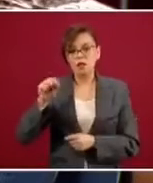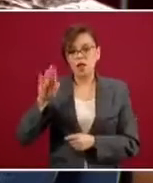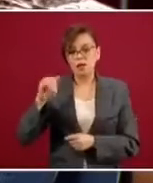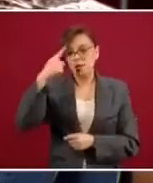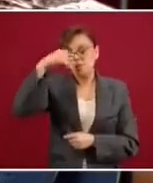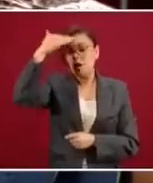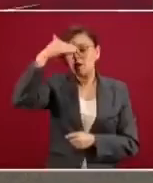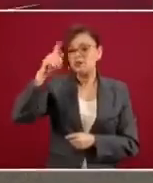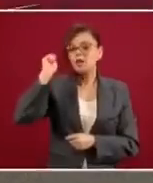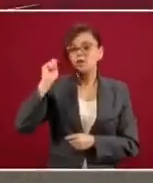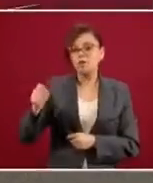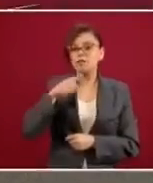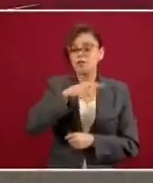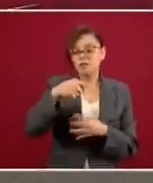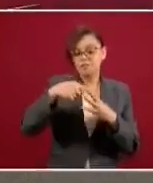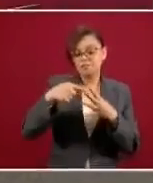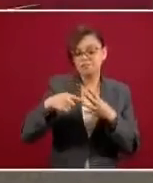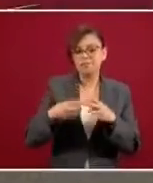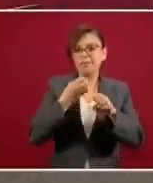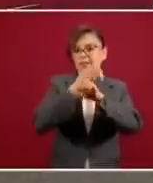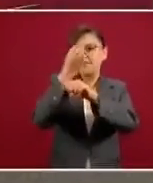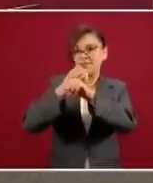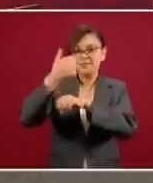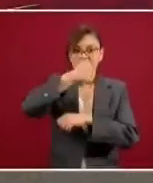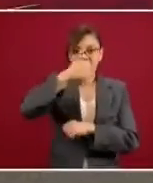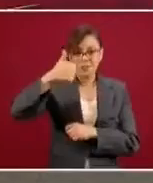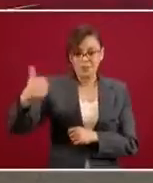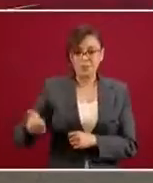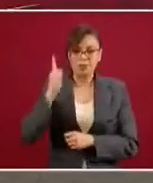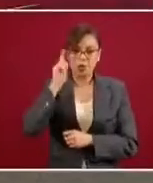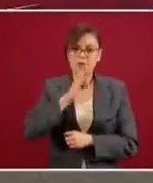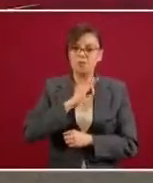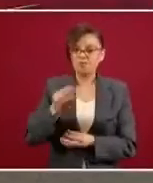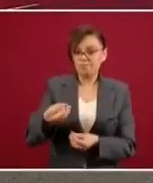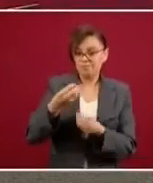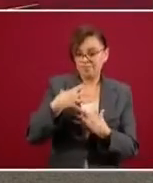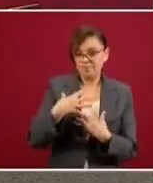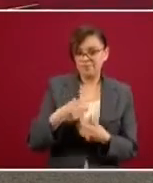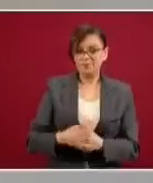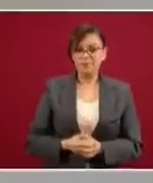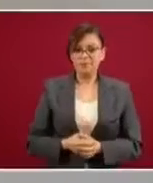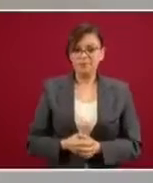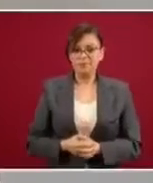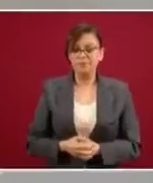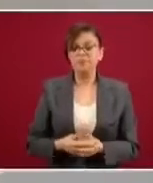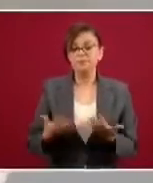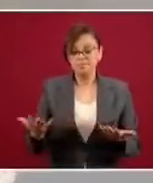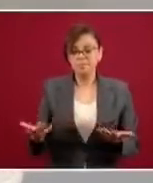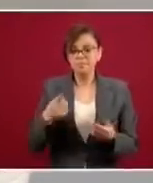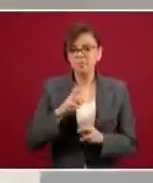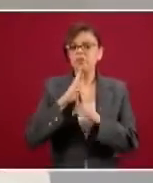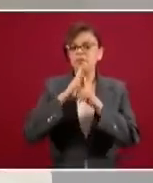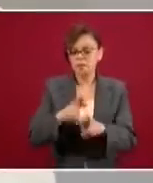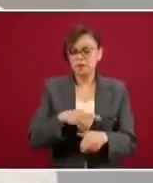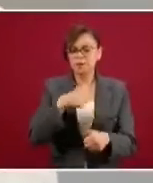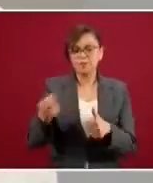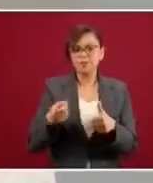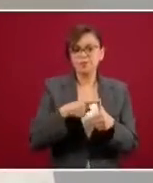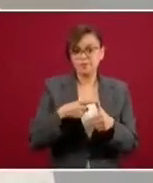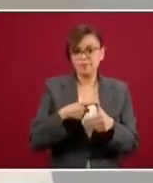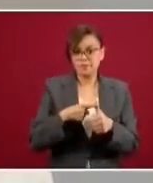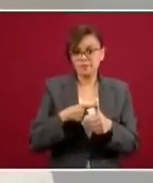puede regalar algunos datos. Gracias. Con mucho gusto. Gracias. Respecto a lo primero, no es lineal, es